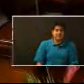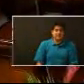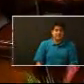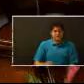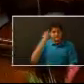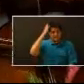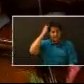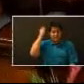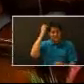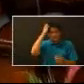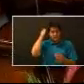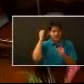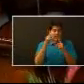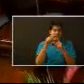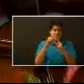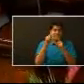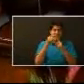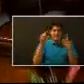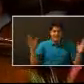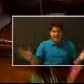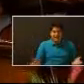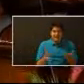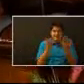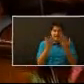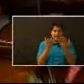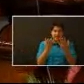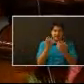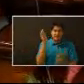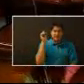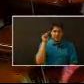palabra levantarse aquí